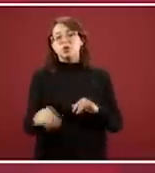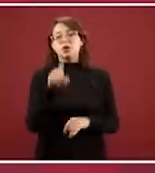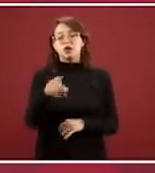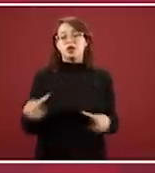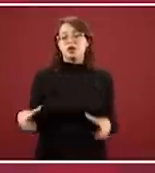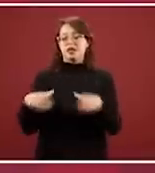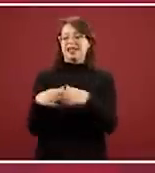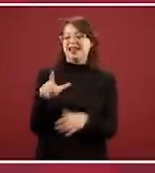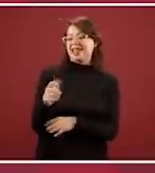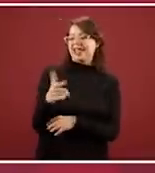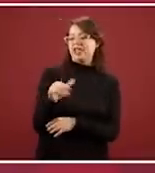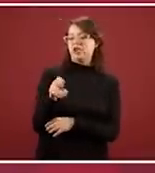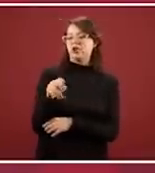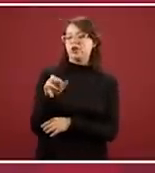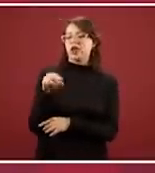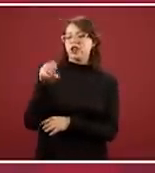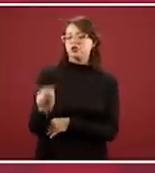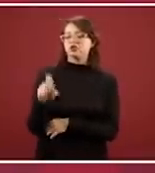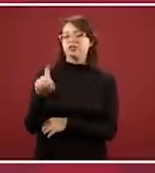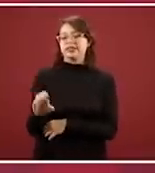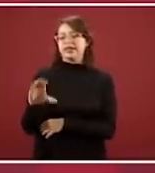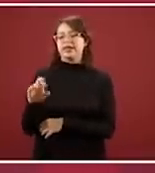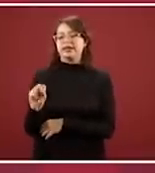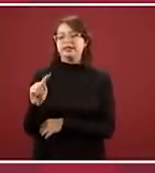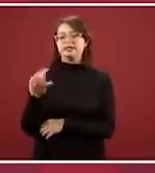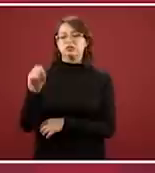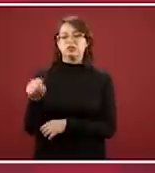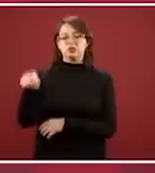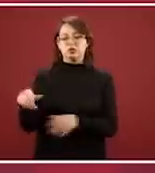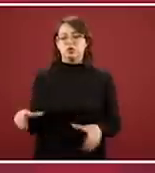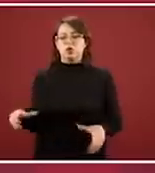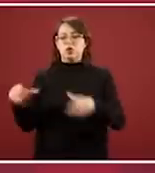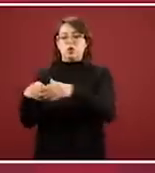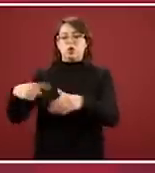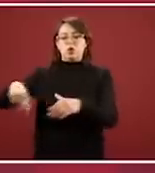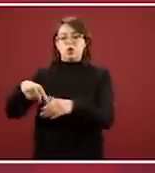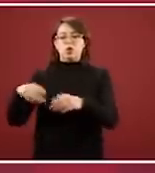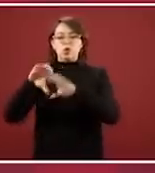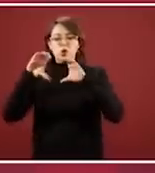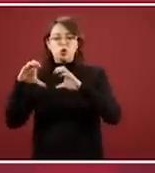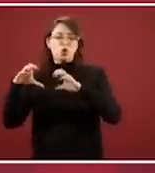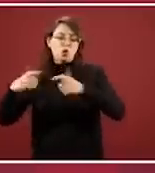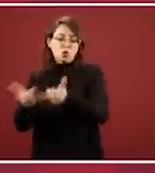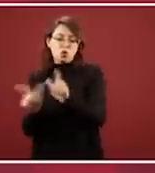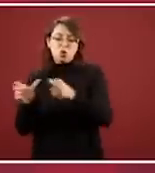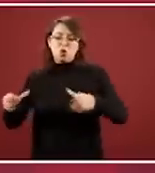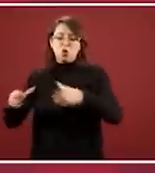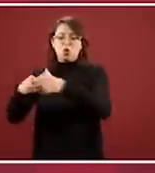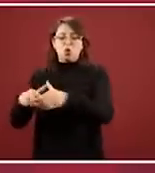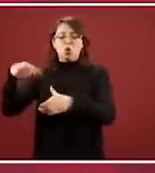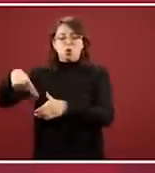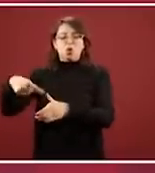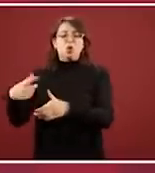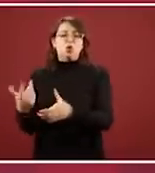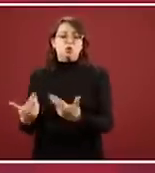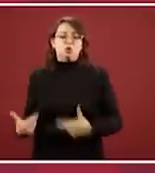Cristo. Apenas se dio a conocer que esta congregación, bueno, pues reconocen que hubo 175